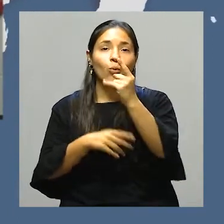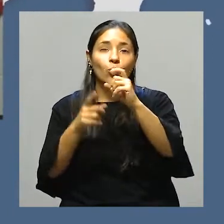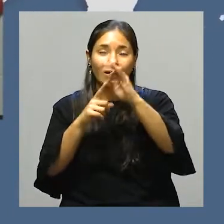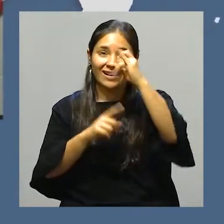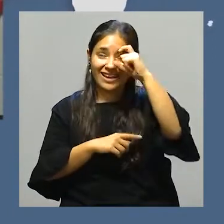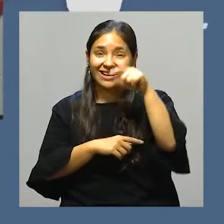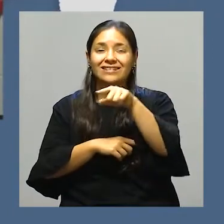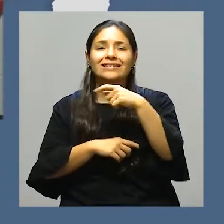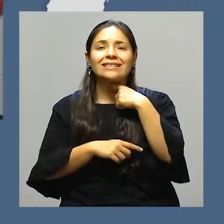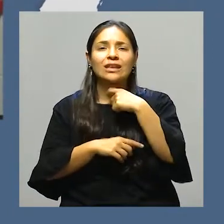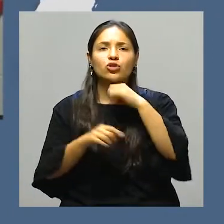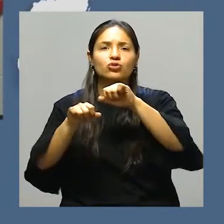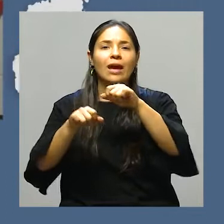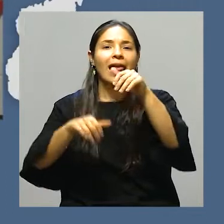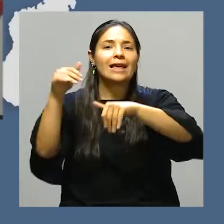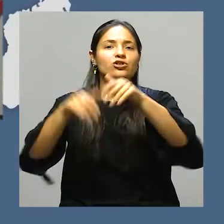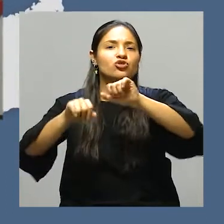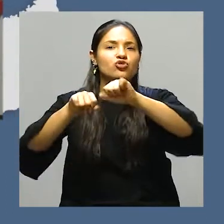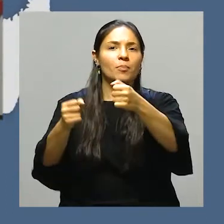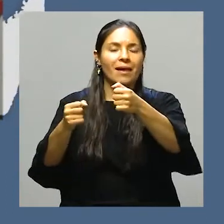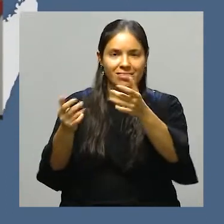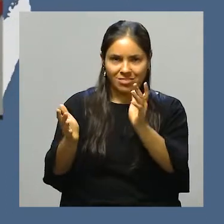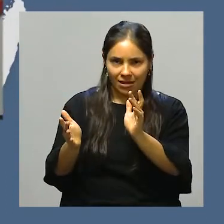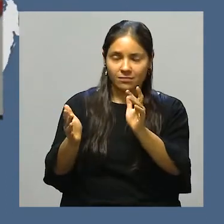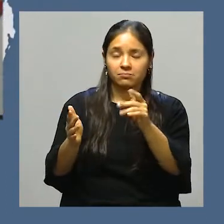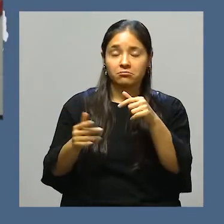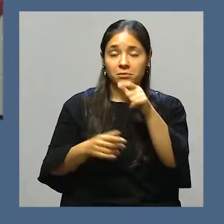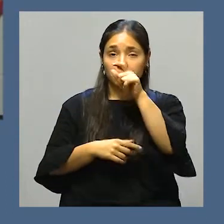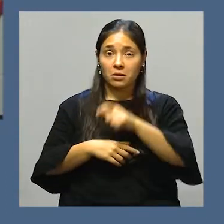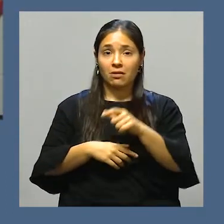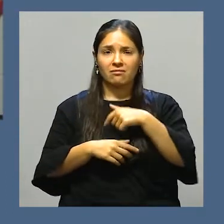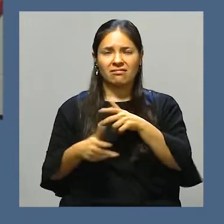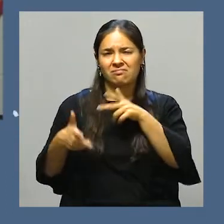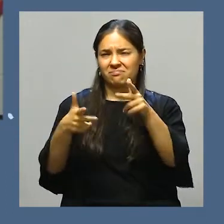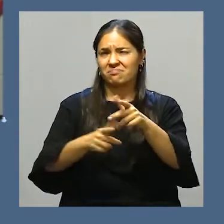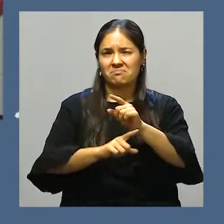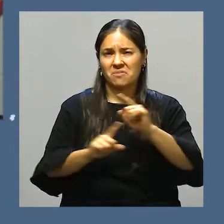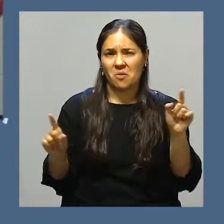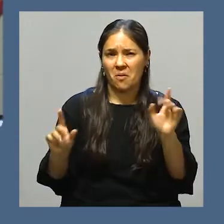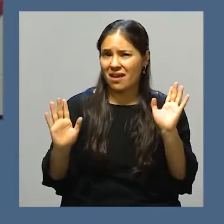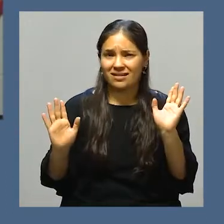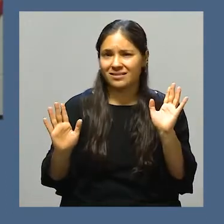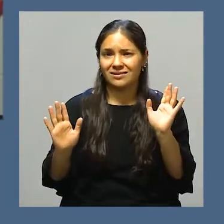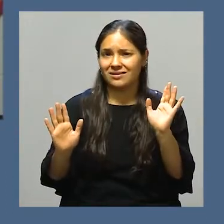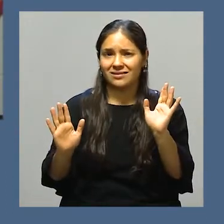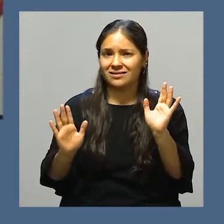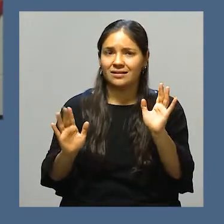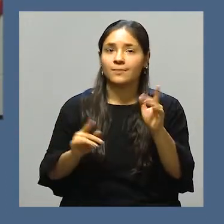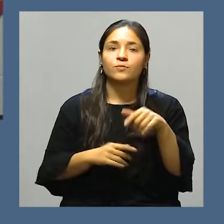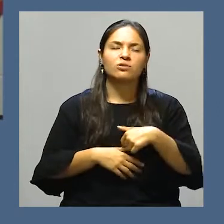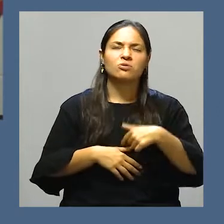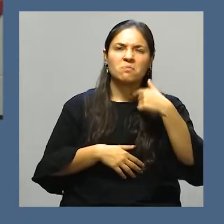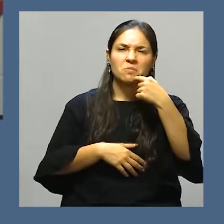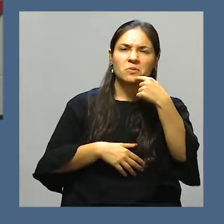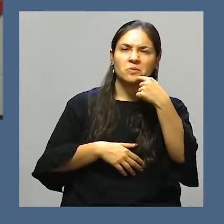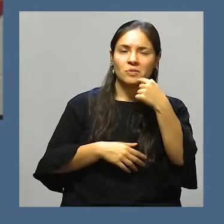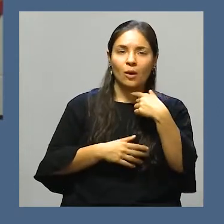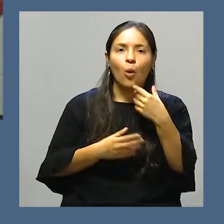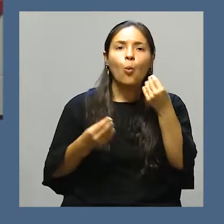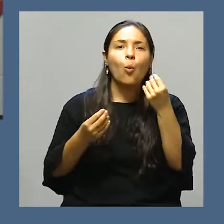de organizaciones armadas, tanto del ELN como de las FARC y otras organizaciones criminales,